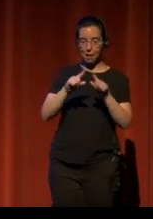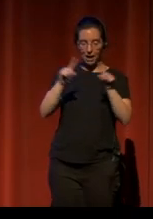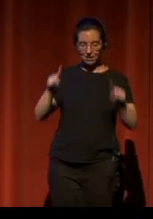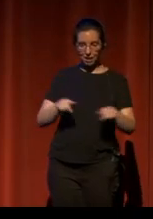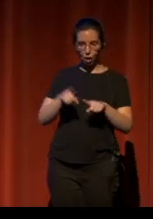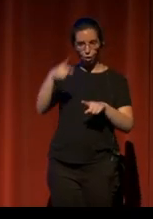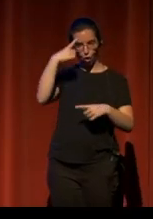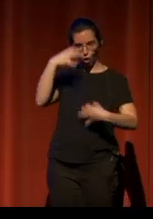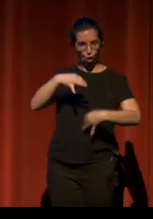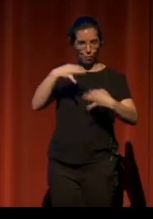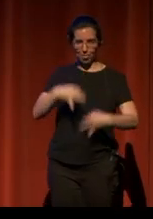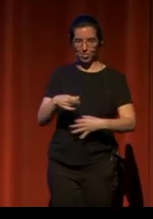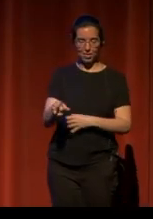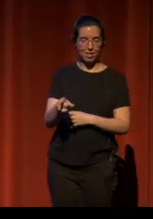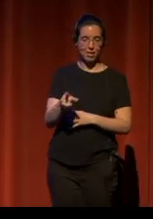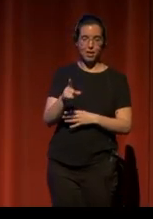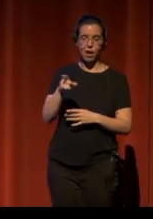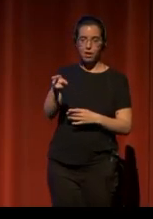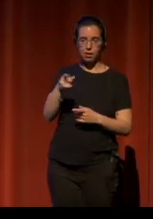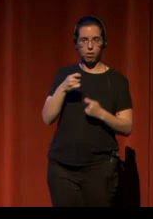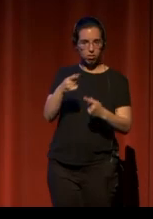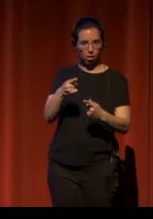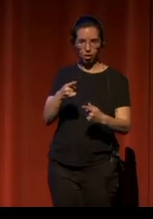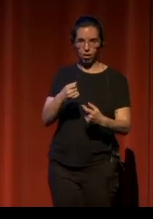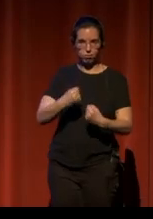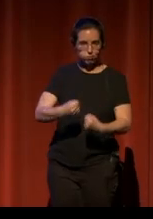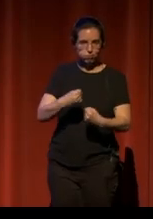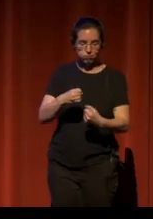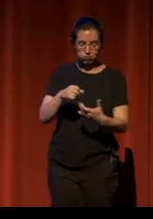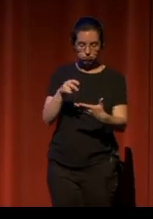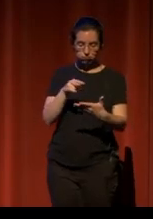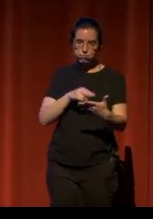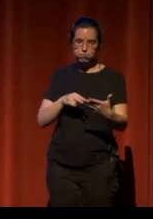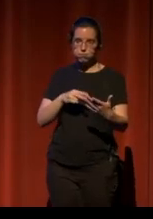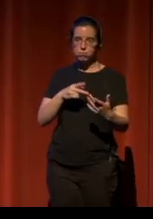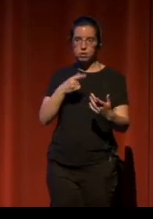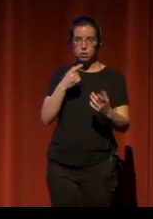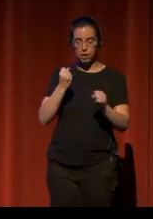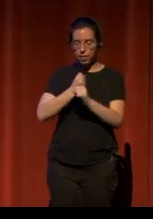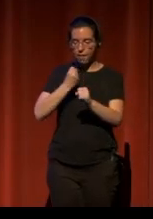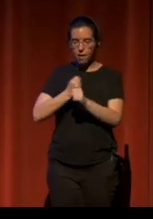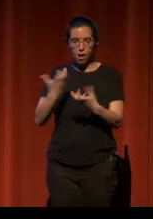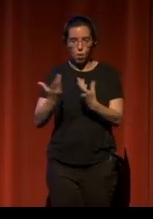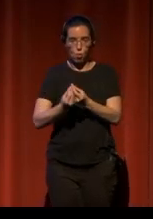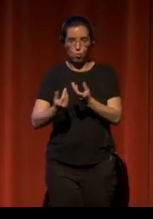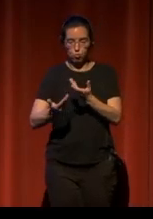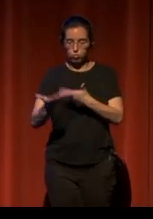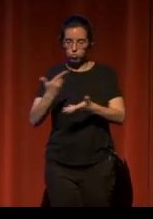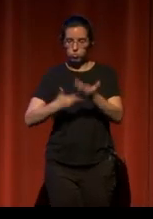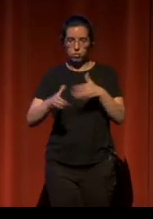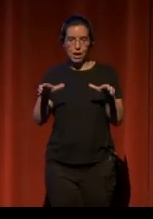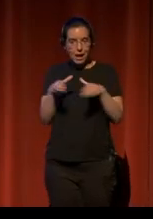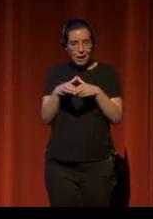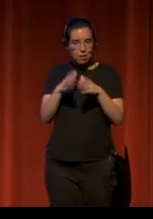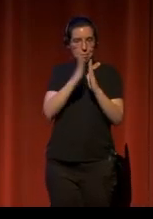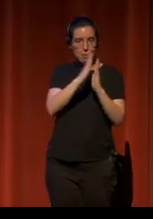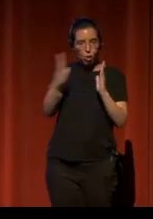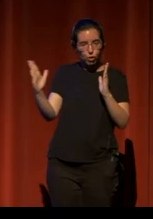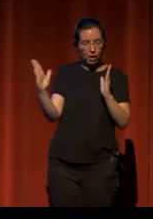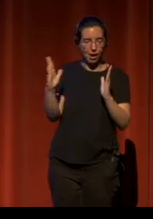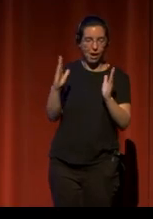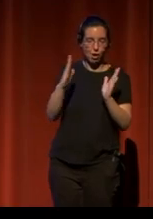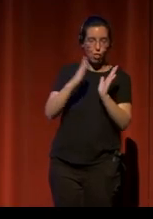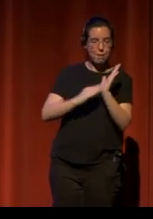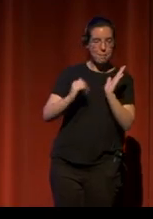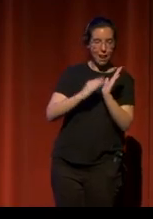que le vio rápidamente mucho potencial no Y entonces nos pusimos a trabajar con el colegi de bibliotecarios y documentalistas de valencia